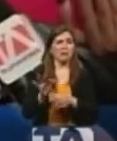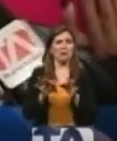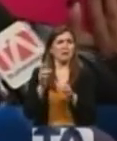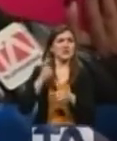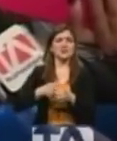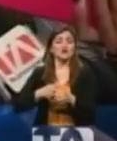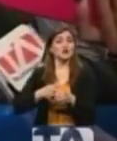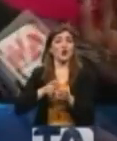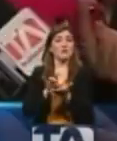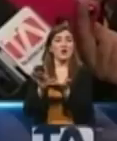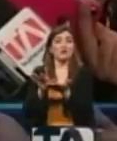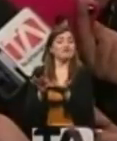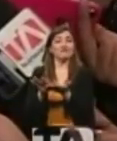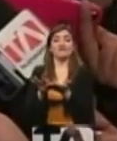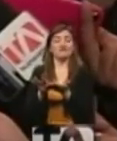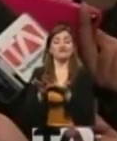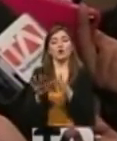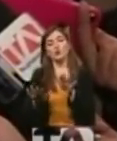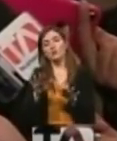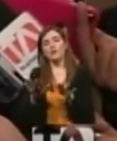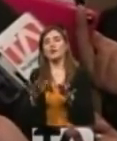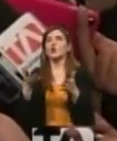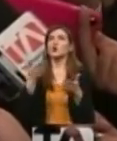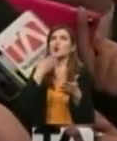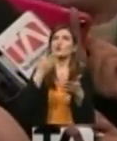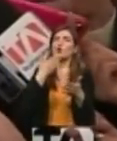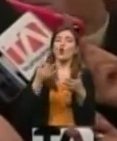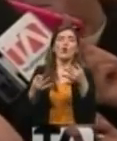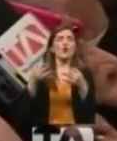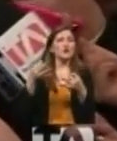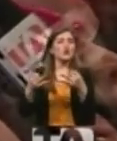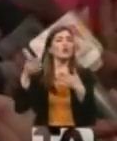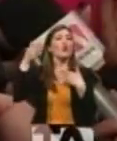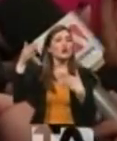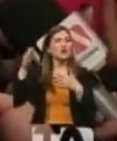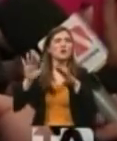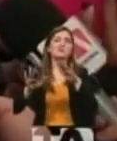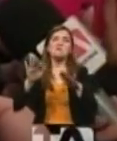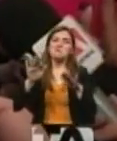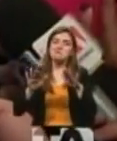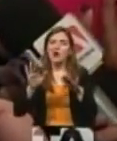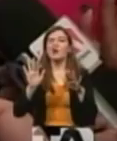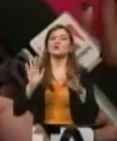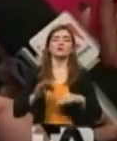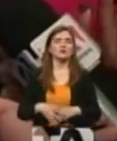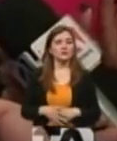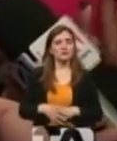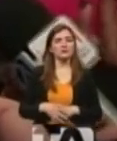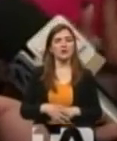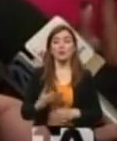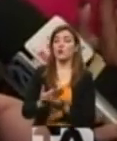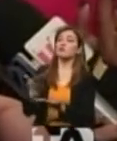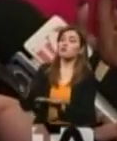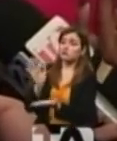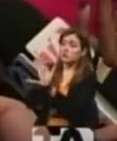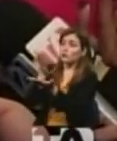el camino de la destitución. Supone una especie de mini juicio político, que el acusador sustente lo que ha dicho